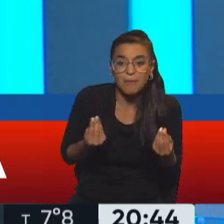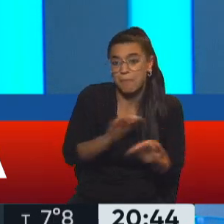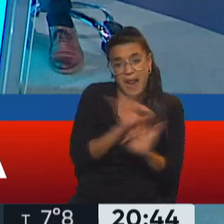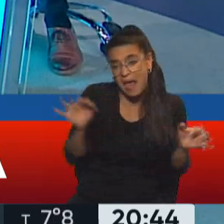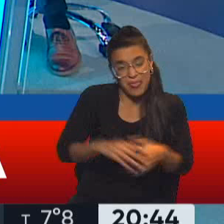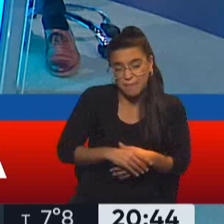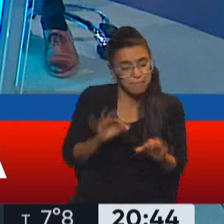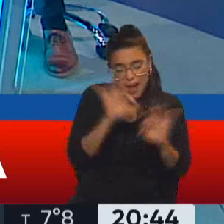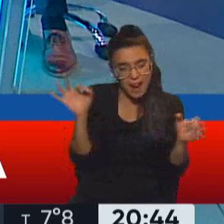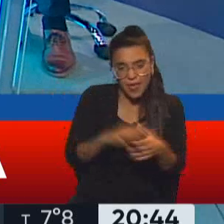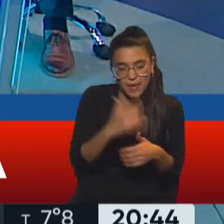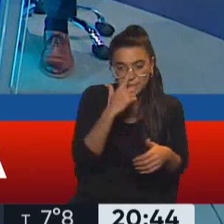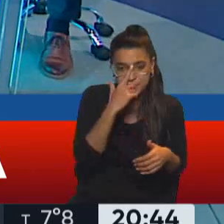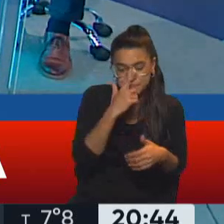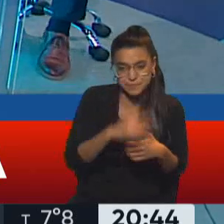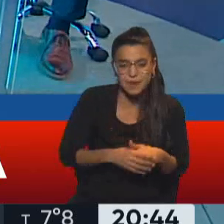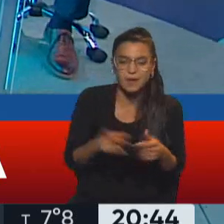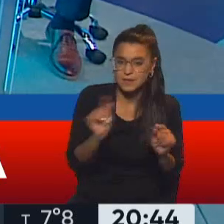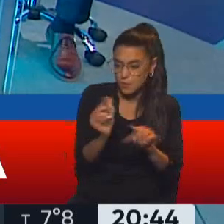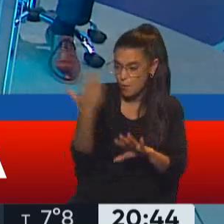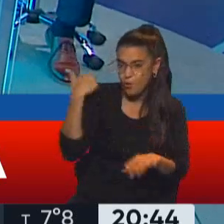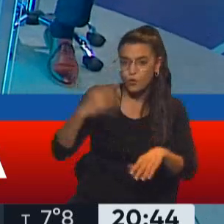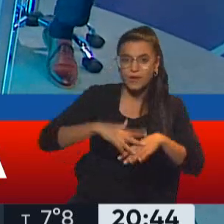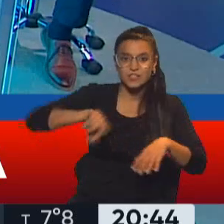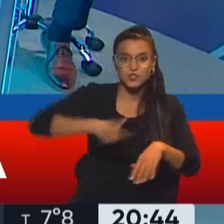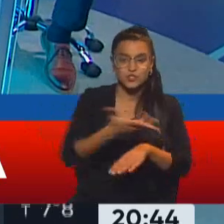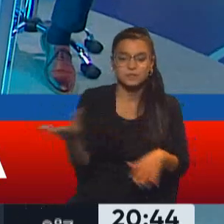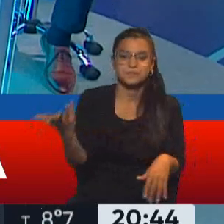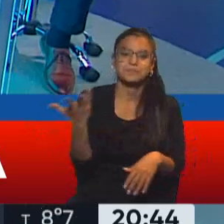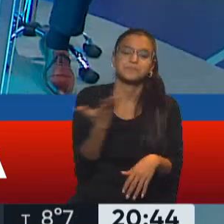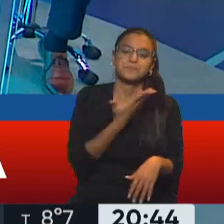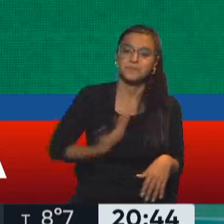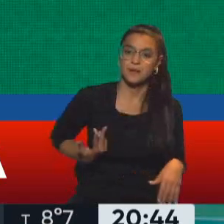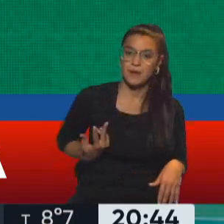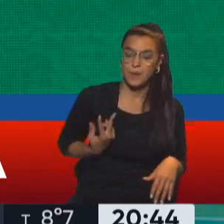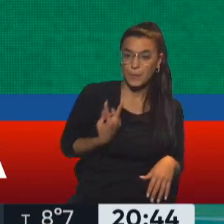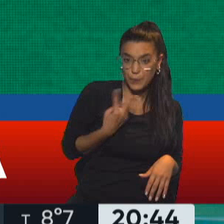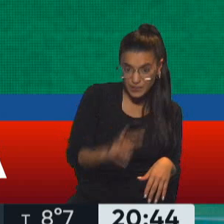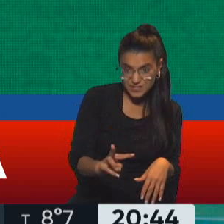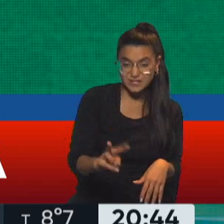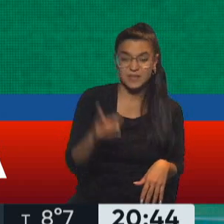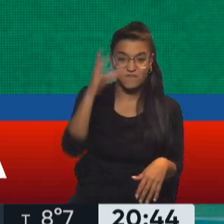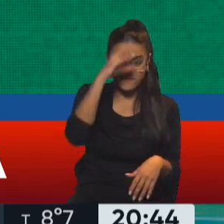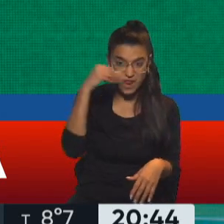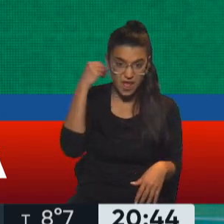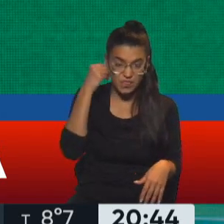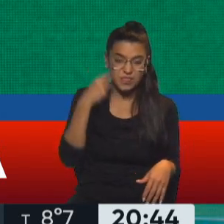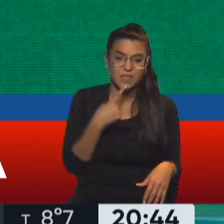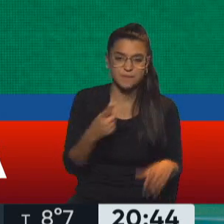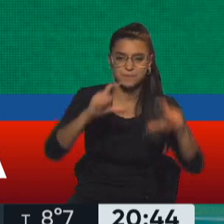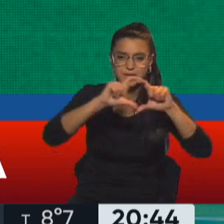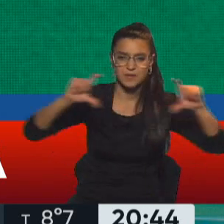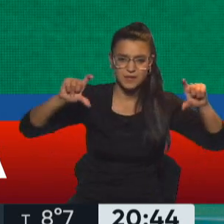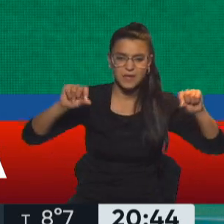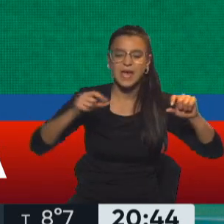para nada. Acaba de publicar en las redes sociales la vicepresidenta Cristina Fernández un fragmento de